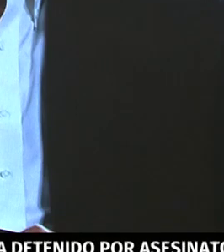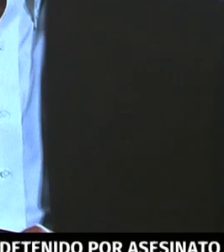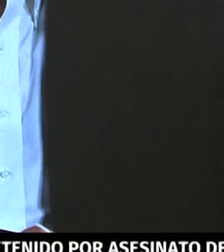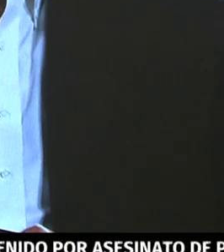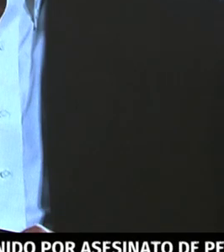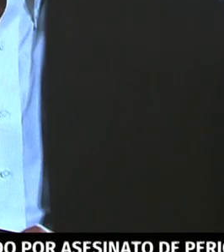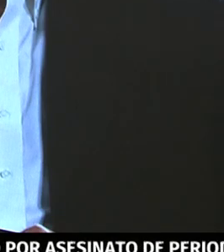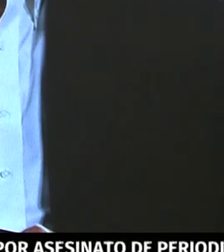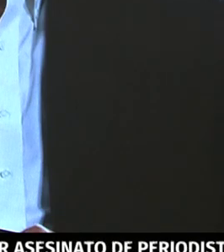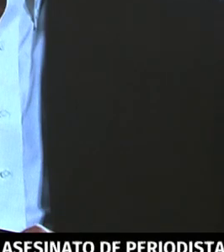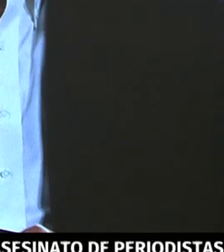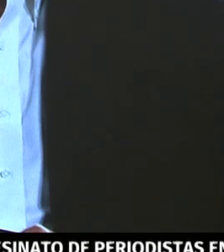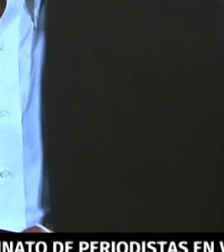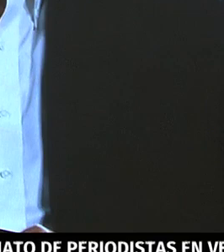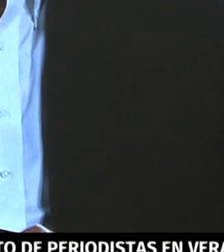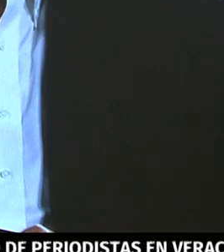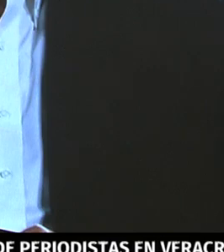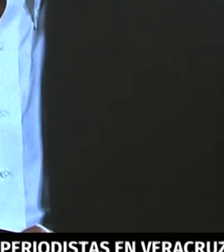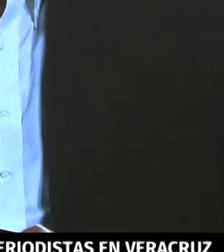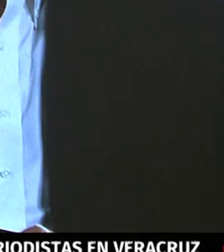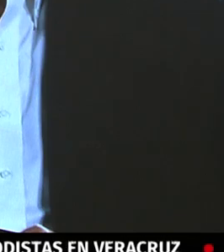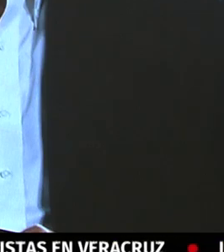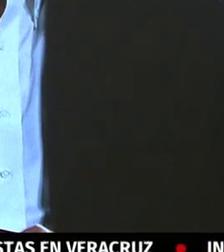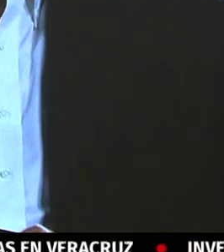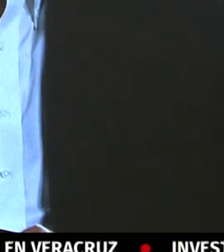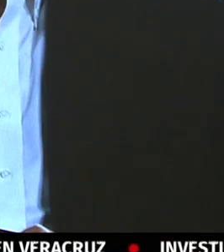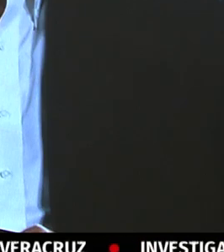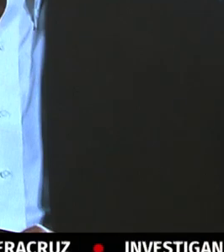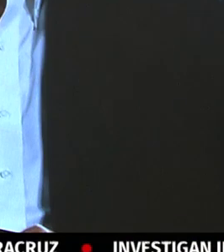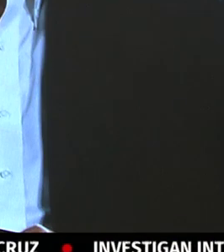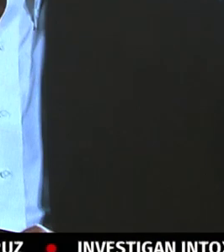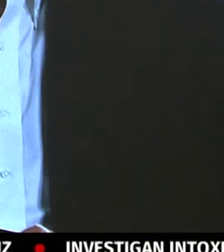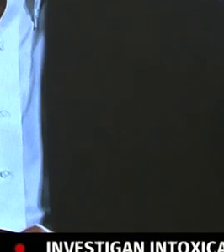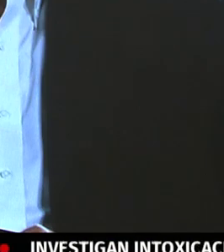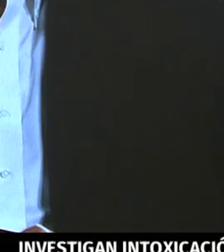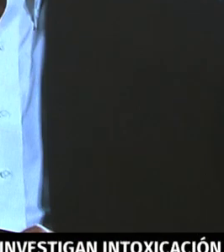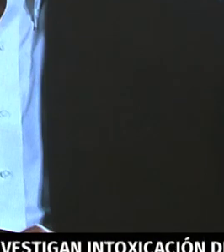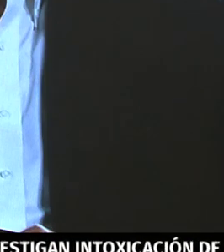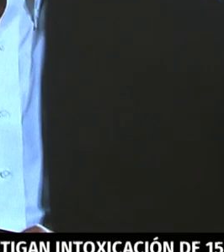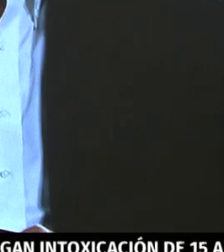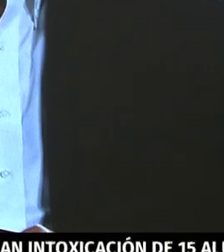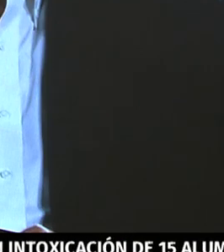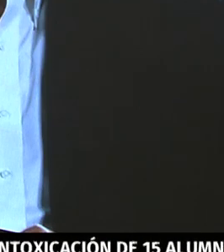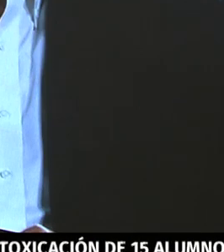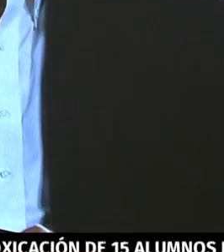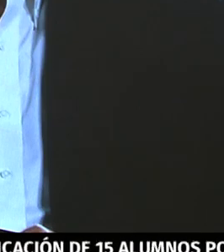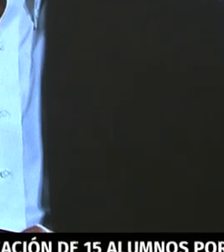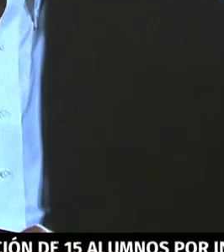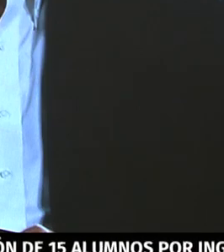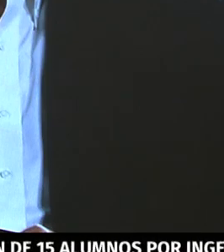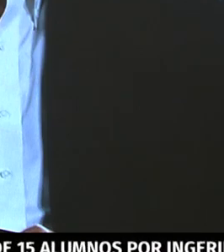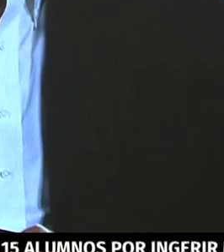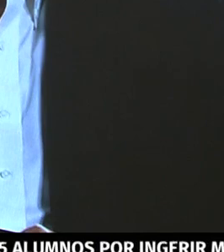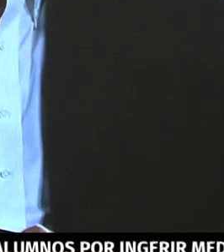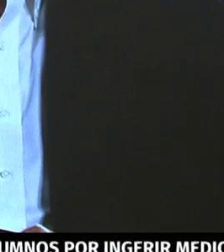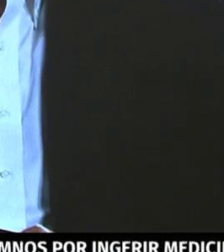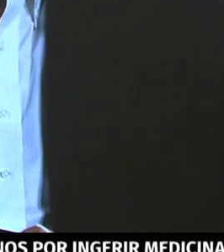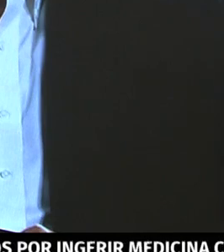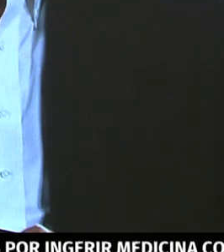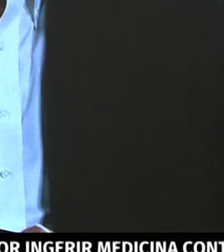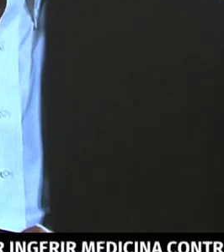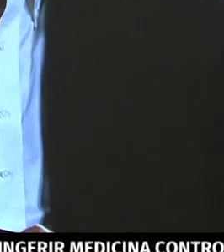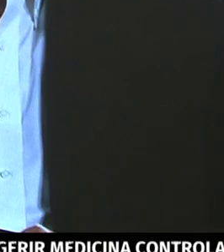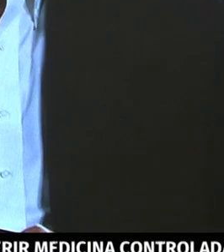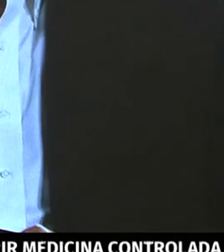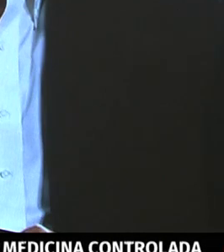Scherer, y Rubén Mosso tiene la información completa, tiene la previa de esta audiencia. Rubén, muy buenos días, adelante, te